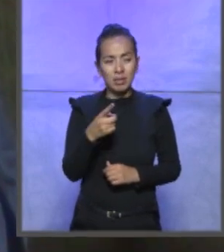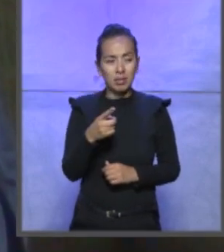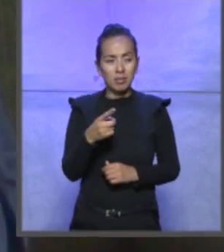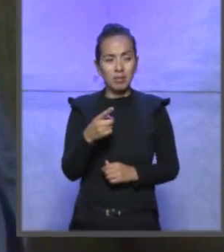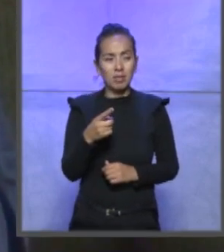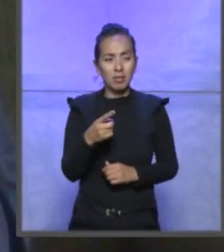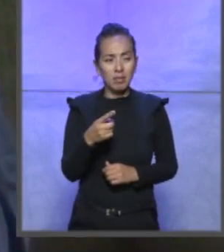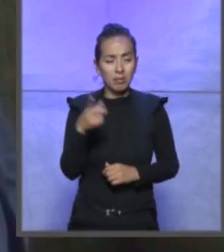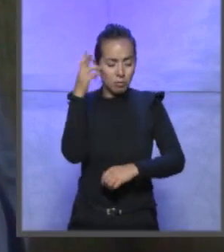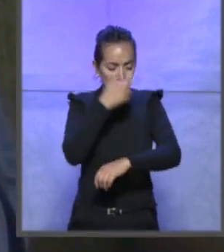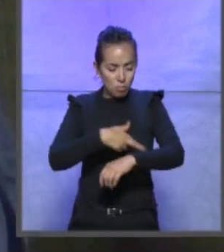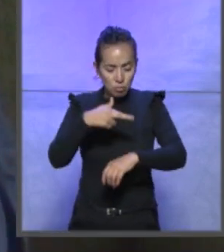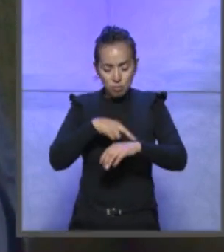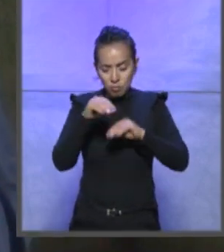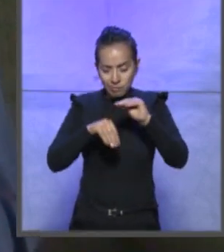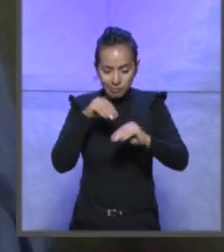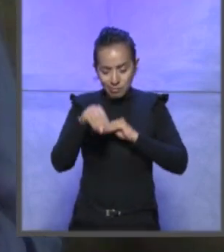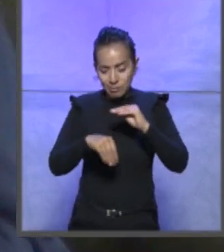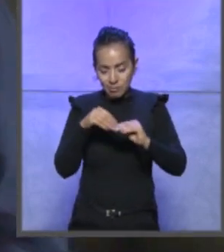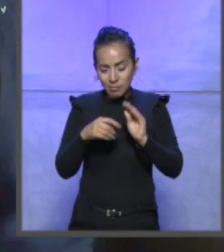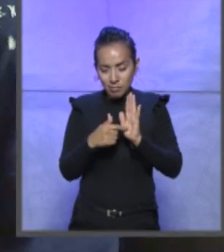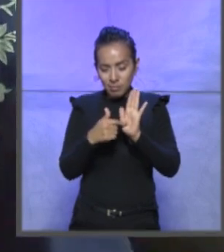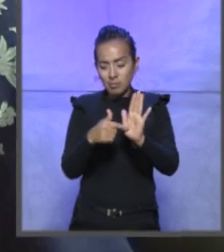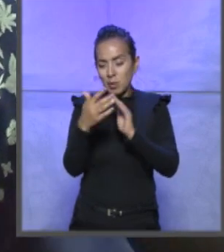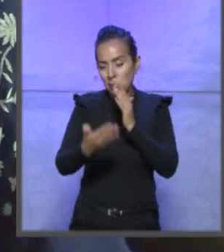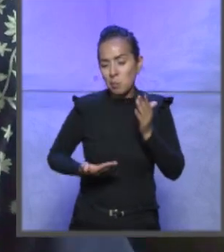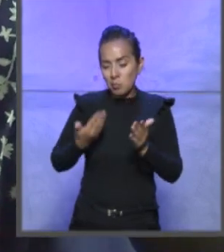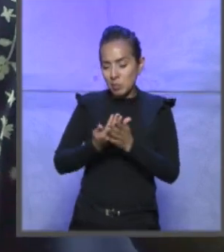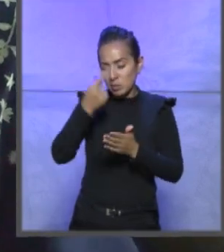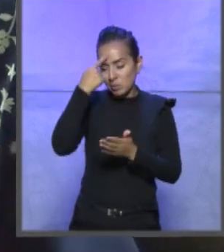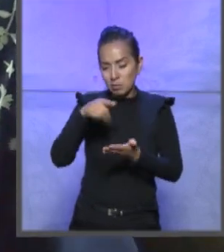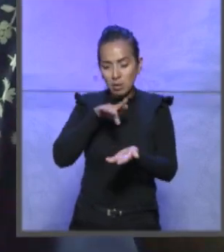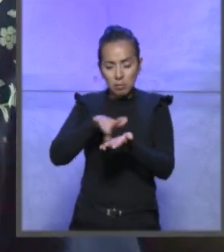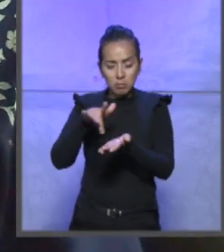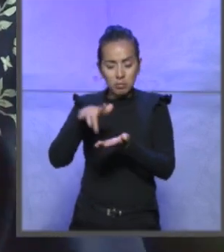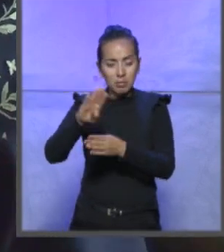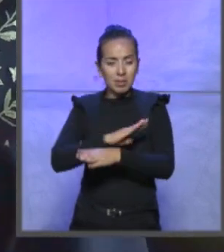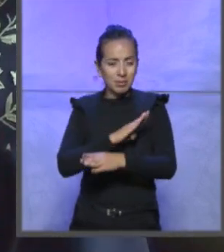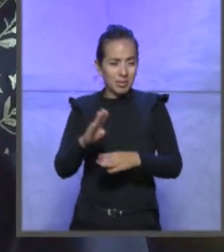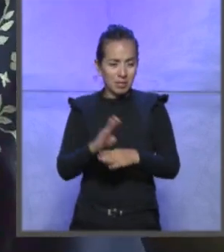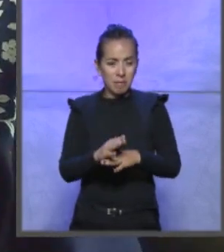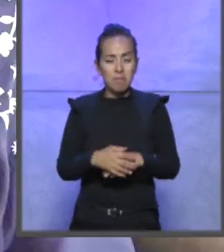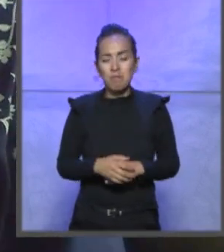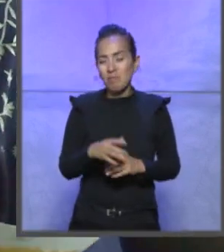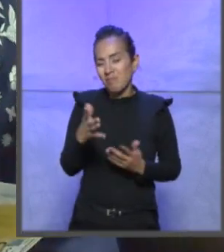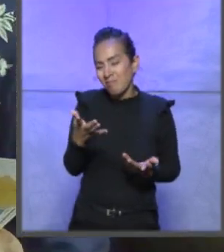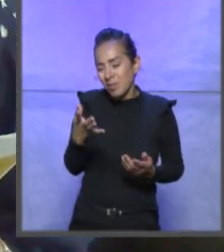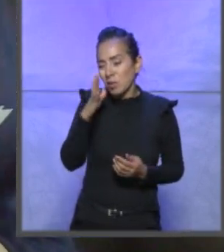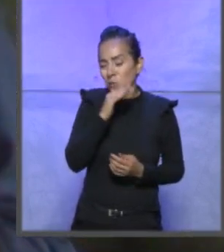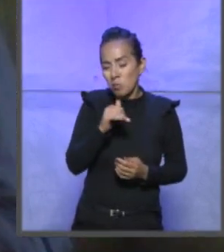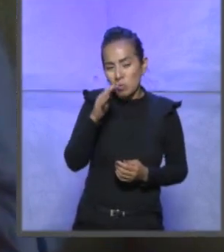el del diseño y presentación de políticas públicas, que son las que se tienen que impulsar. No